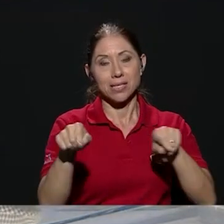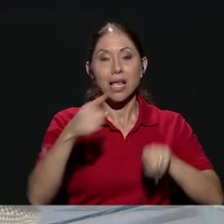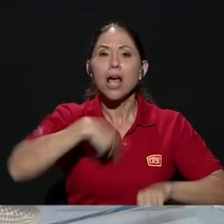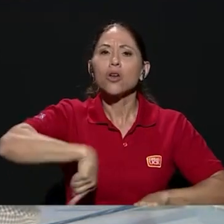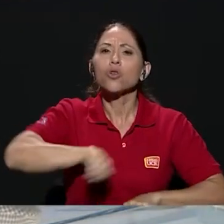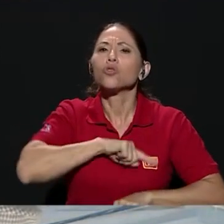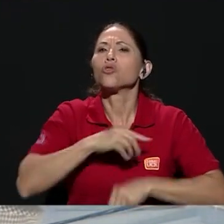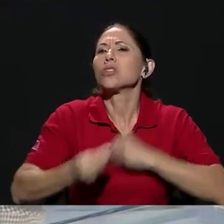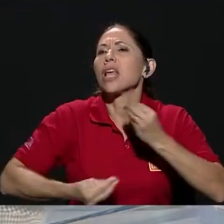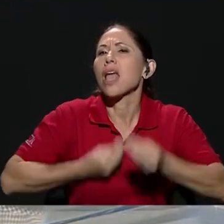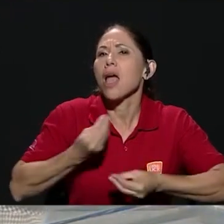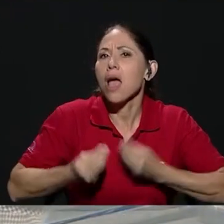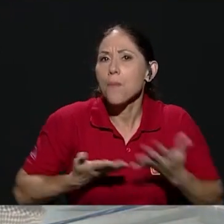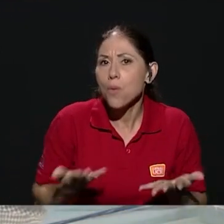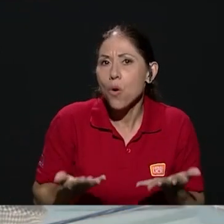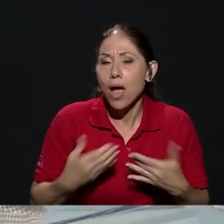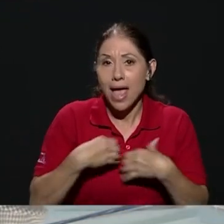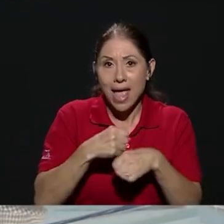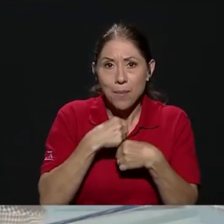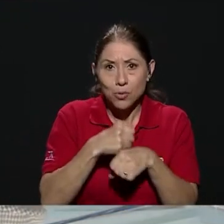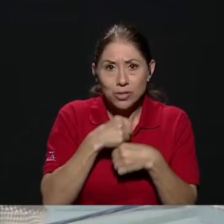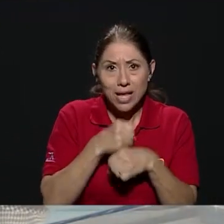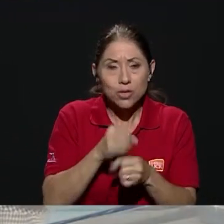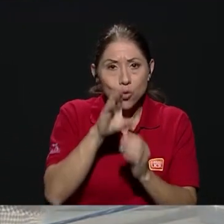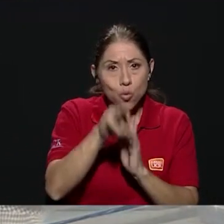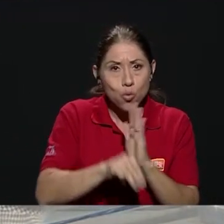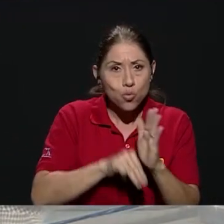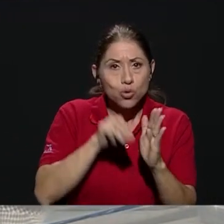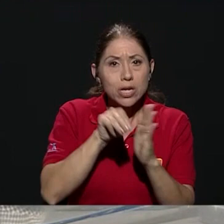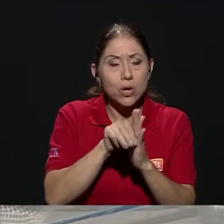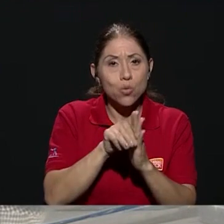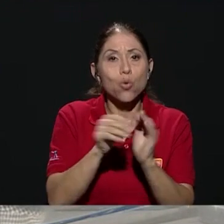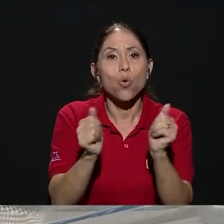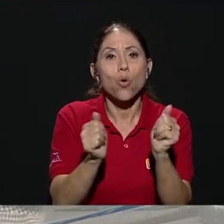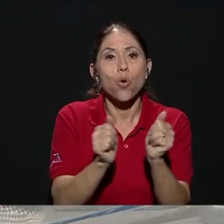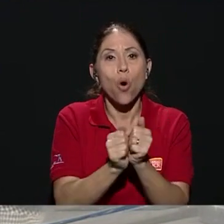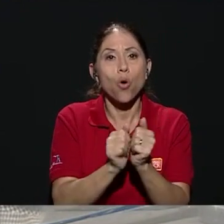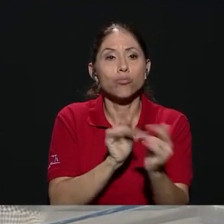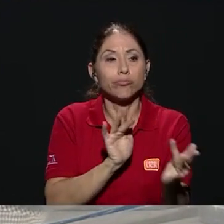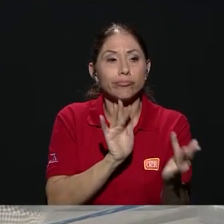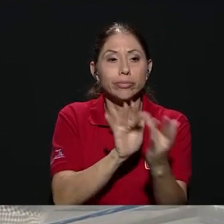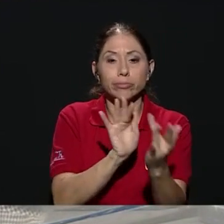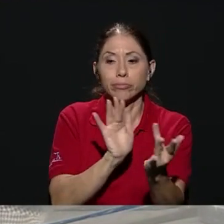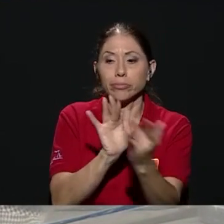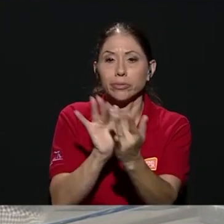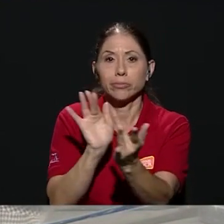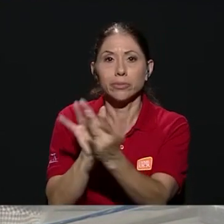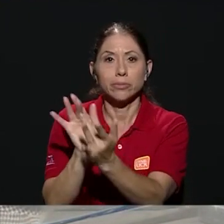diseñado currículum a través de estas redes, ¿verdad? Hemos traído,